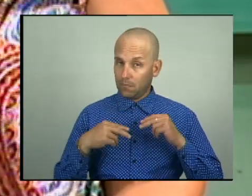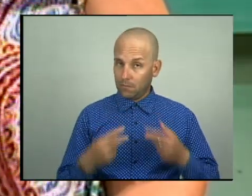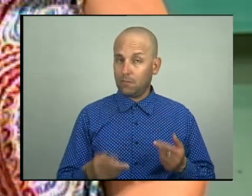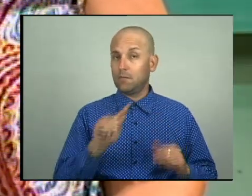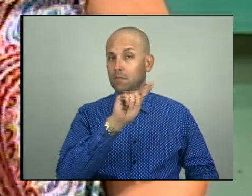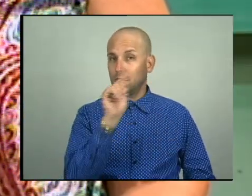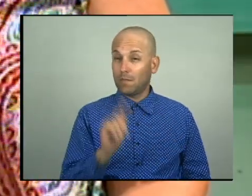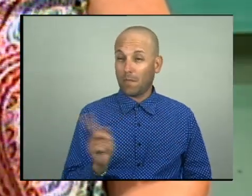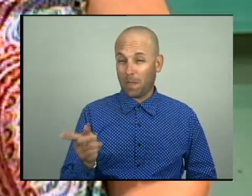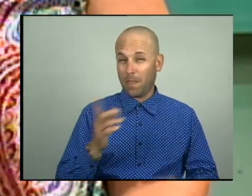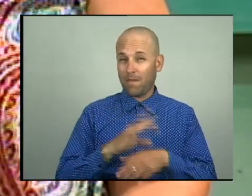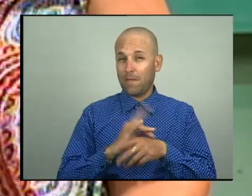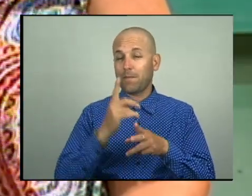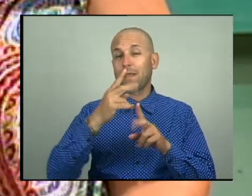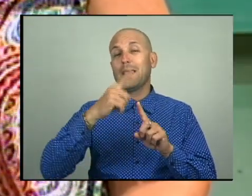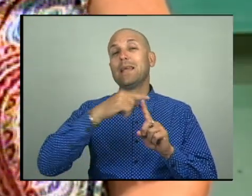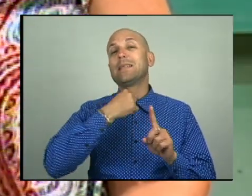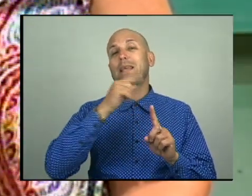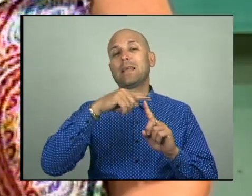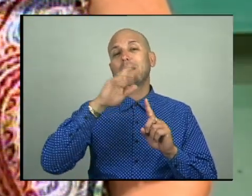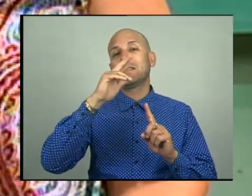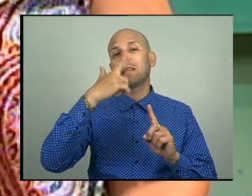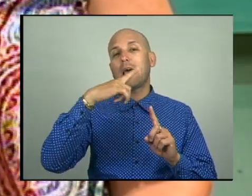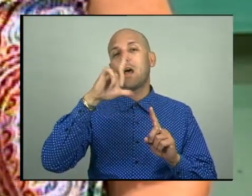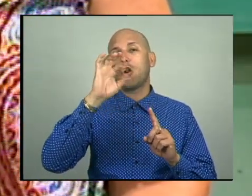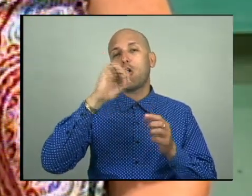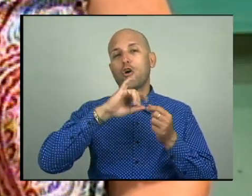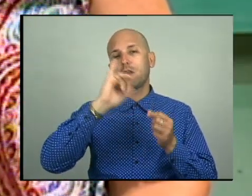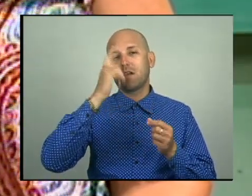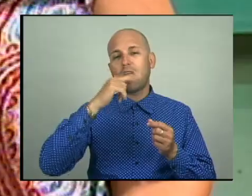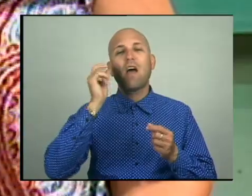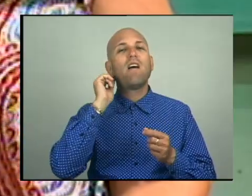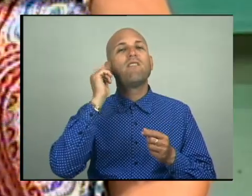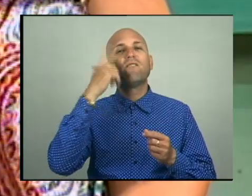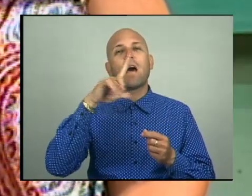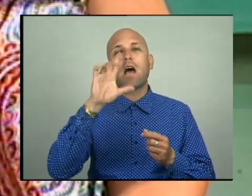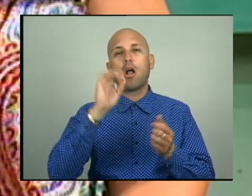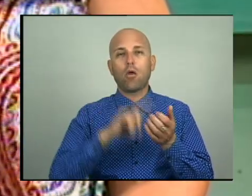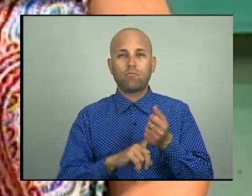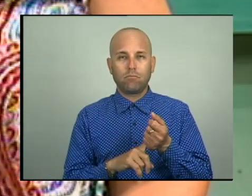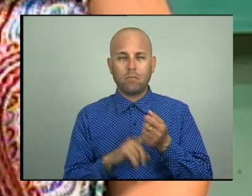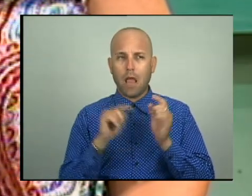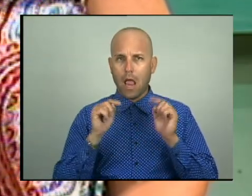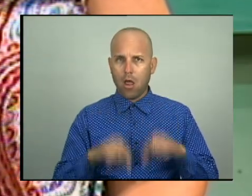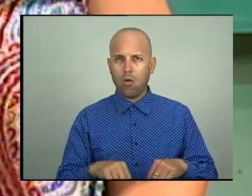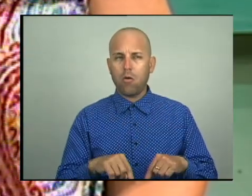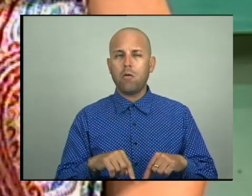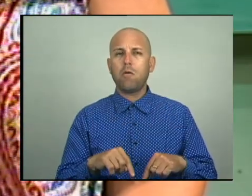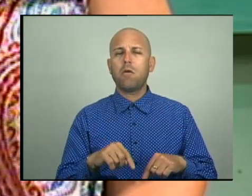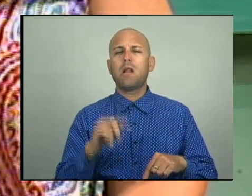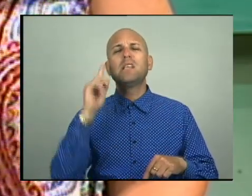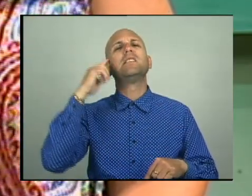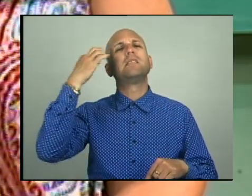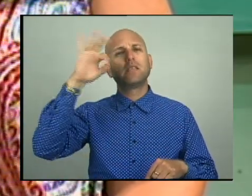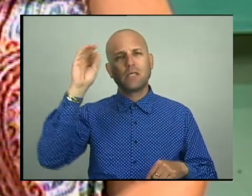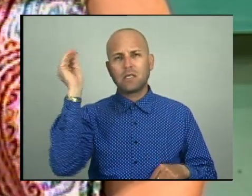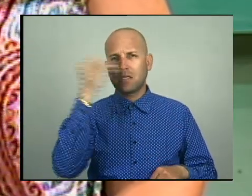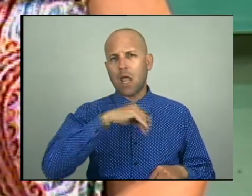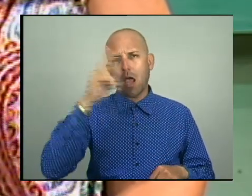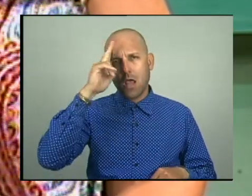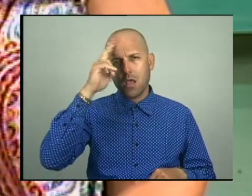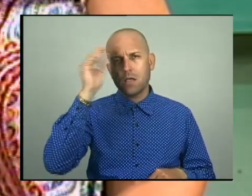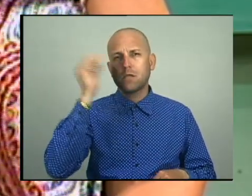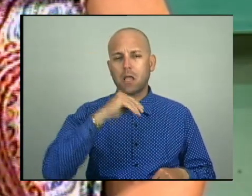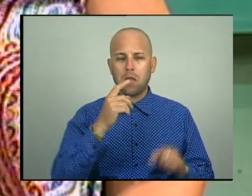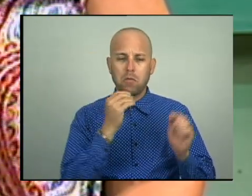la tetralogía de Fallot hoy en Cuba, en Camagüey, es difícil que no se diagnostique antes del año